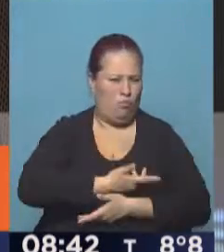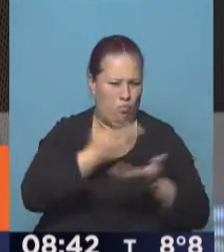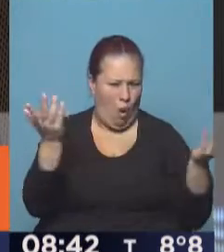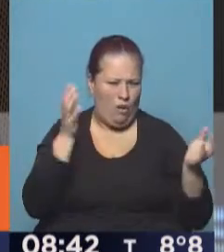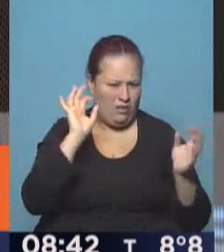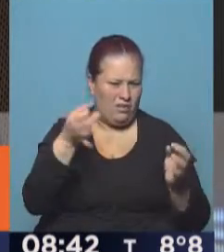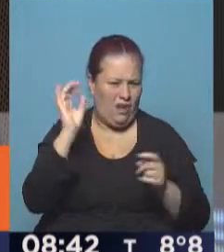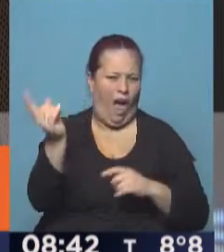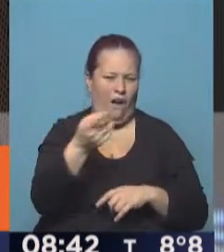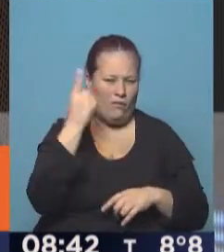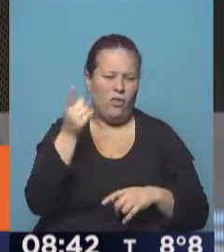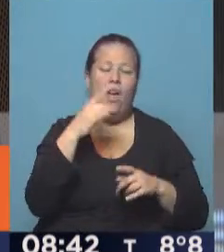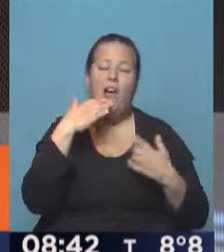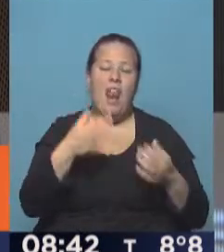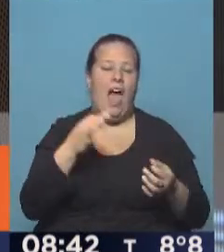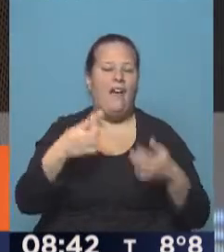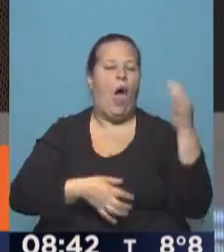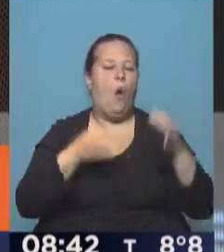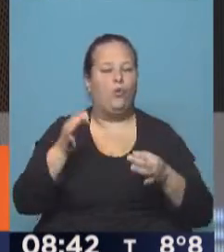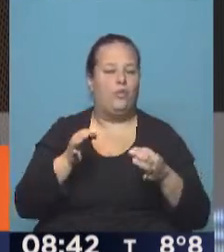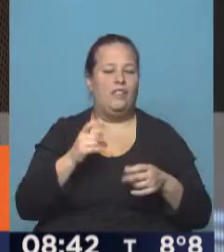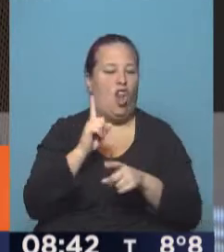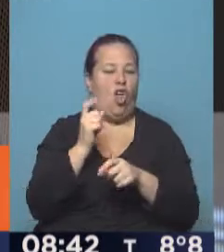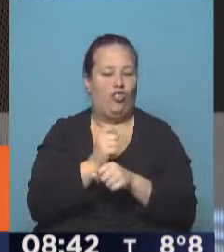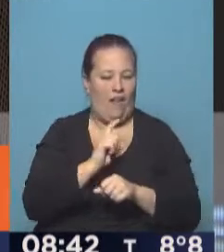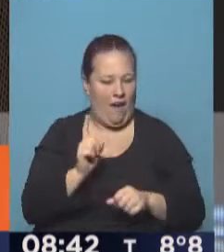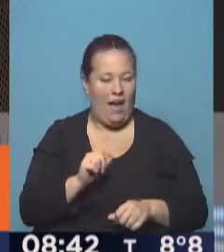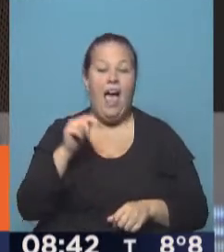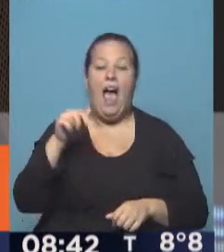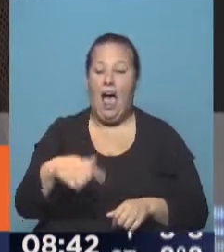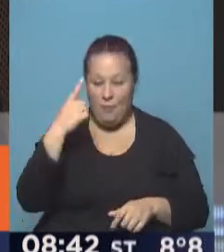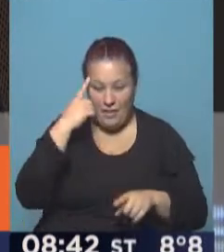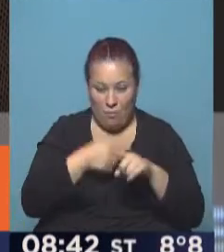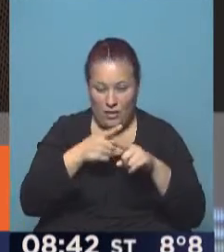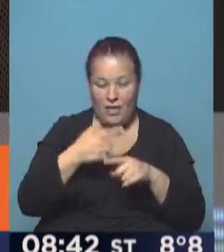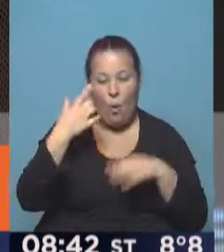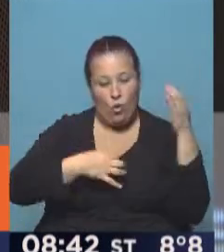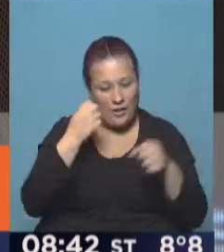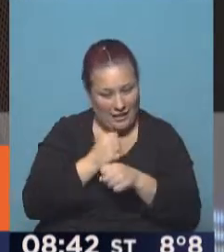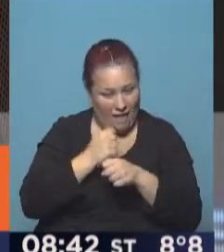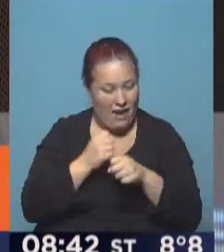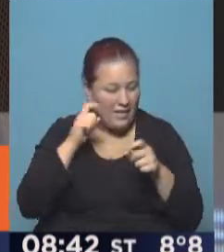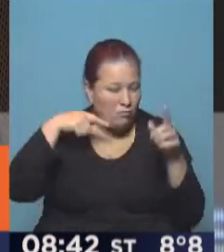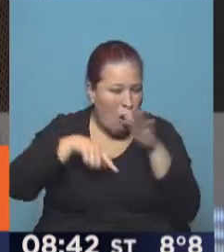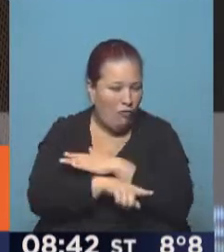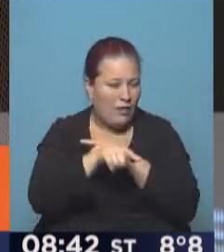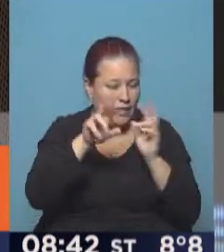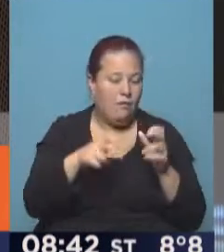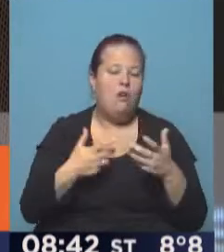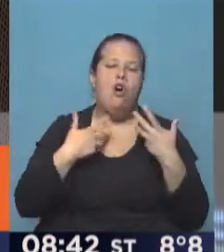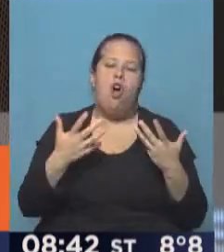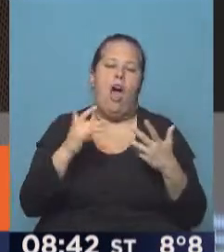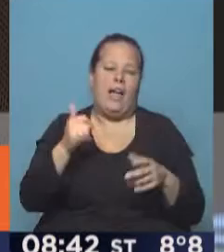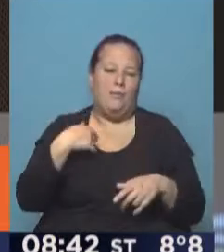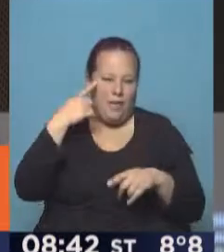y la realidad es que la justicia no actuó. ¿Y hoy tiene esperanzas que la justicia actúe, que llegue a fondo con estos temas? Espero que sí,